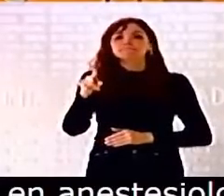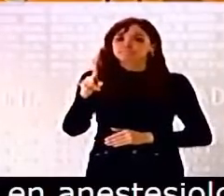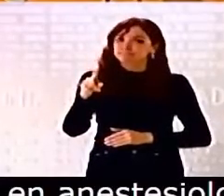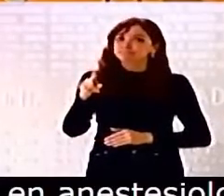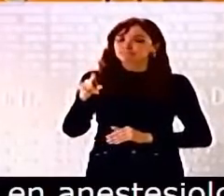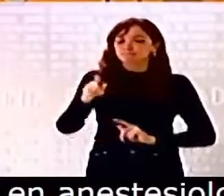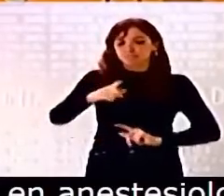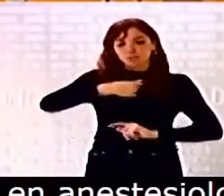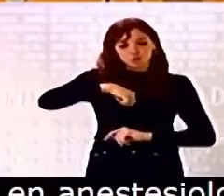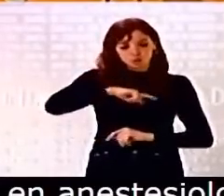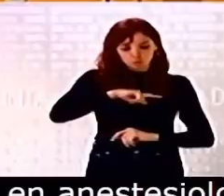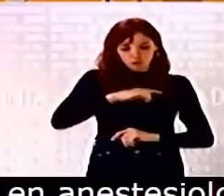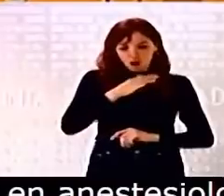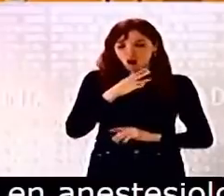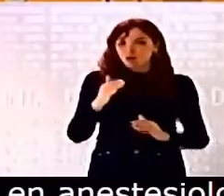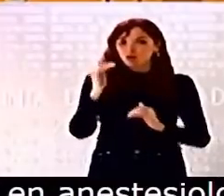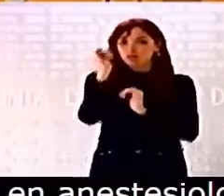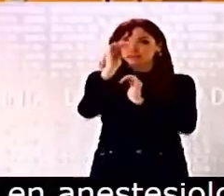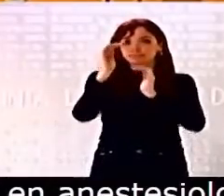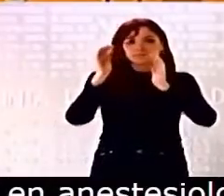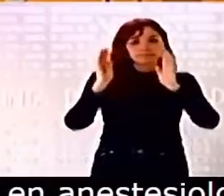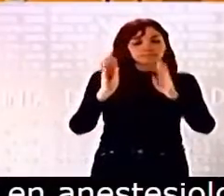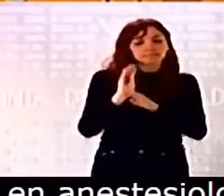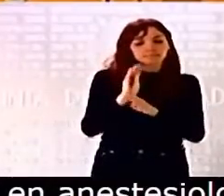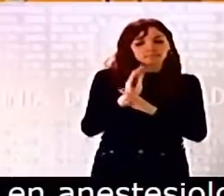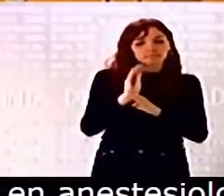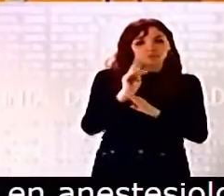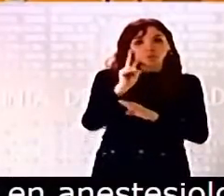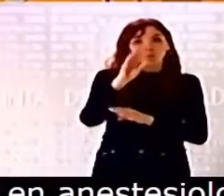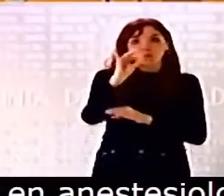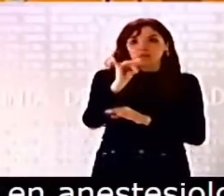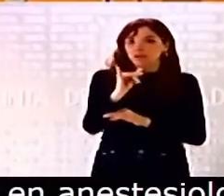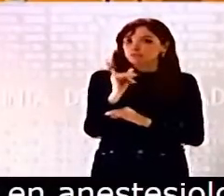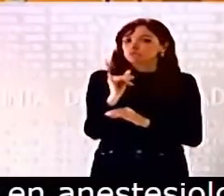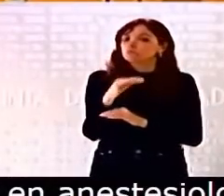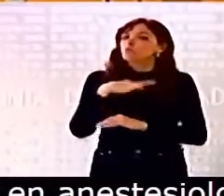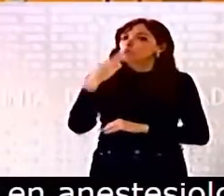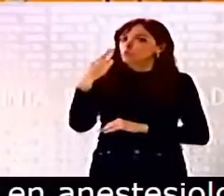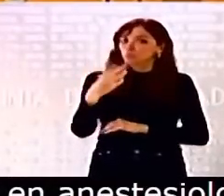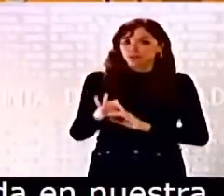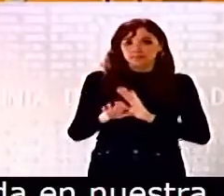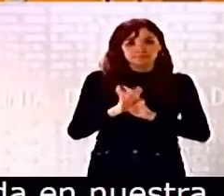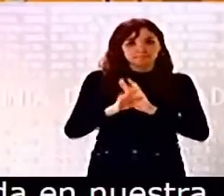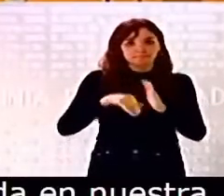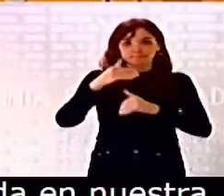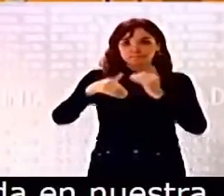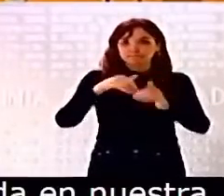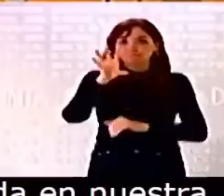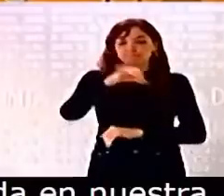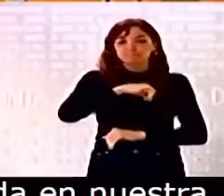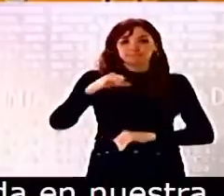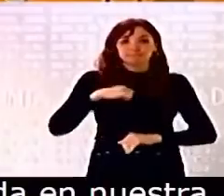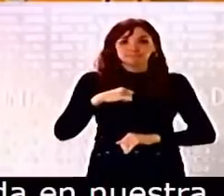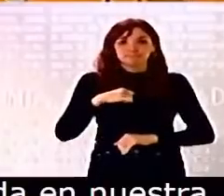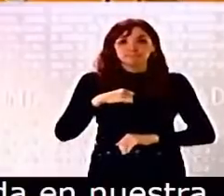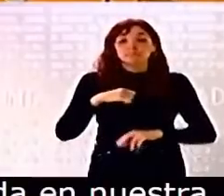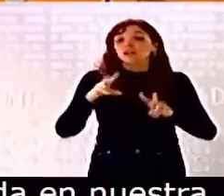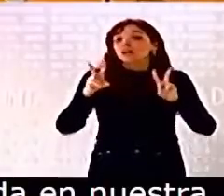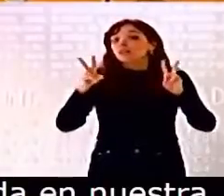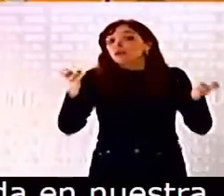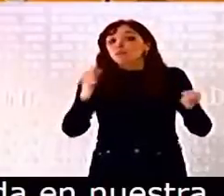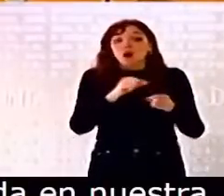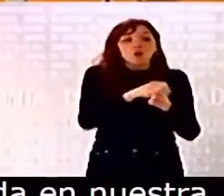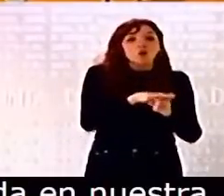tenemos la atención intensiva asegurada en nuestra comunidad autónoma, sea por la COVID o sea